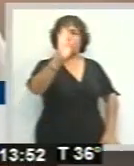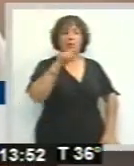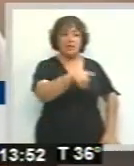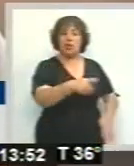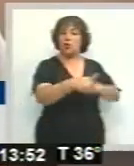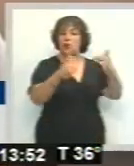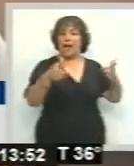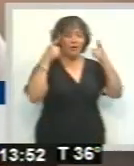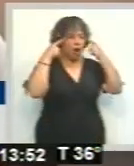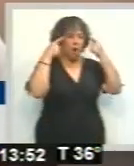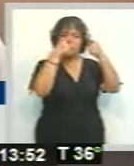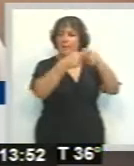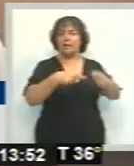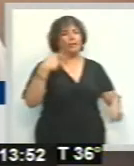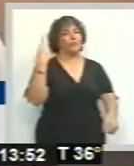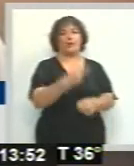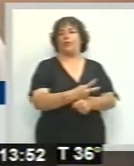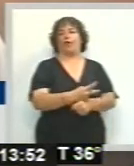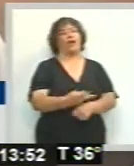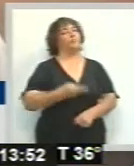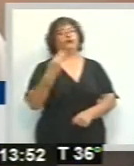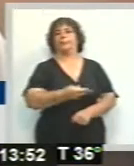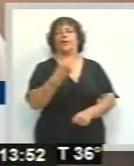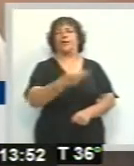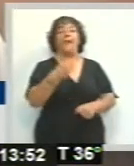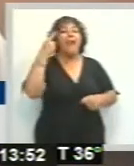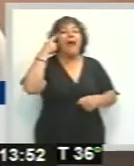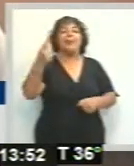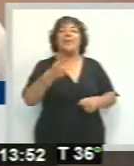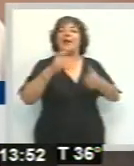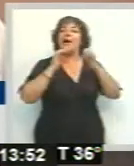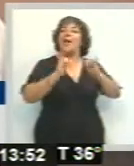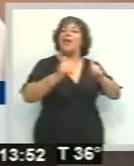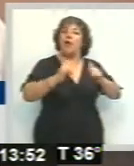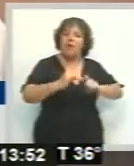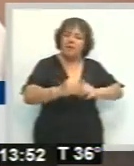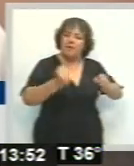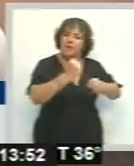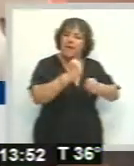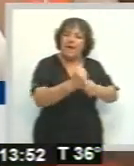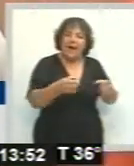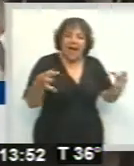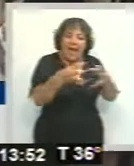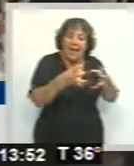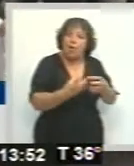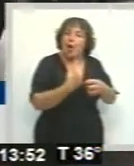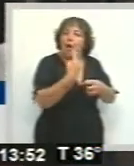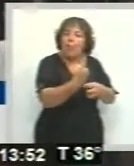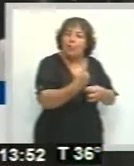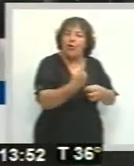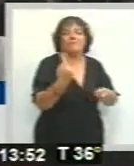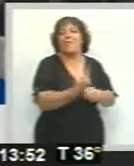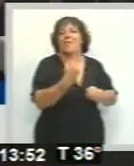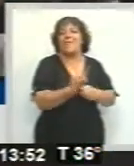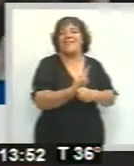todos los objetivos son secundarios. La idea es que los chicos se formen, que trabajen en equipo, que saben que uno solo contra todo no puede,